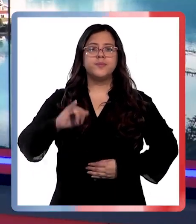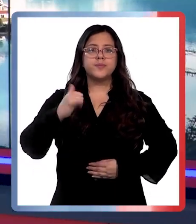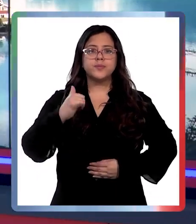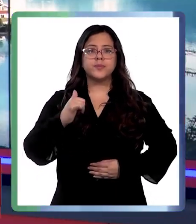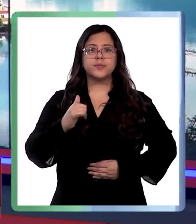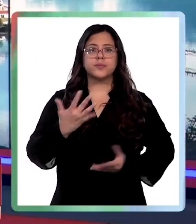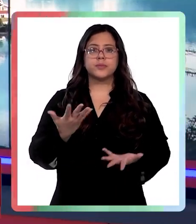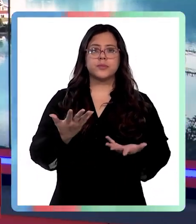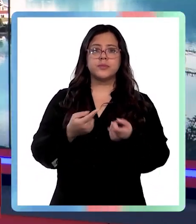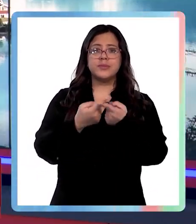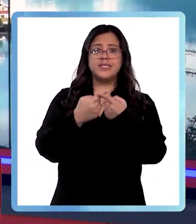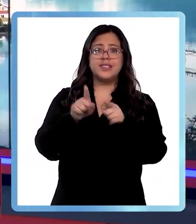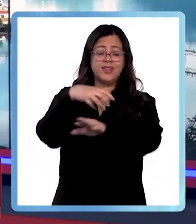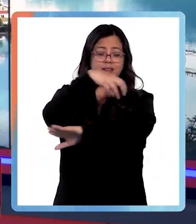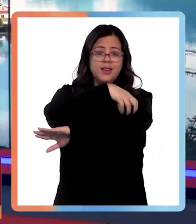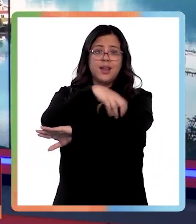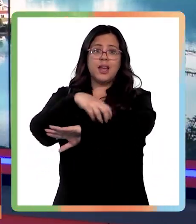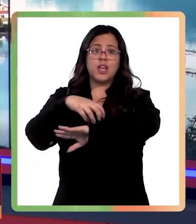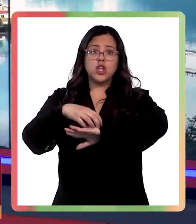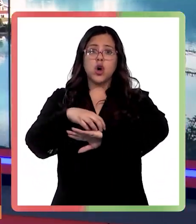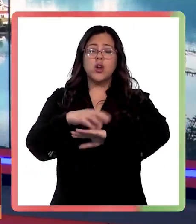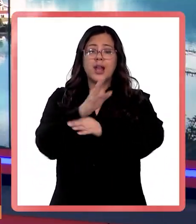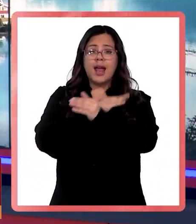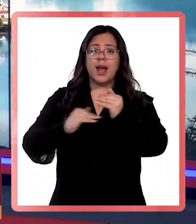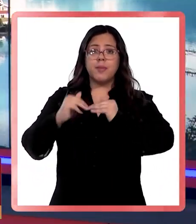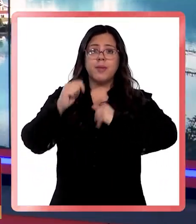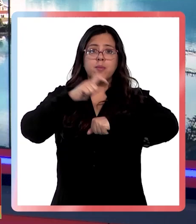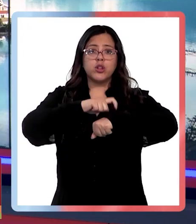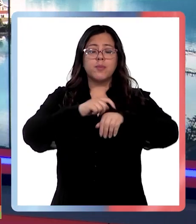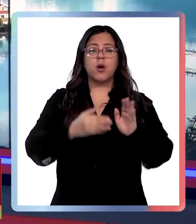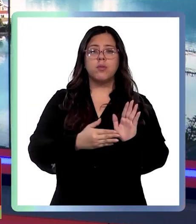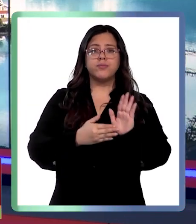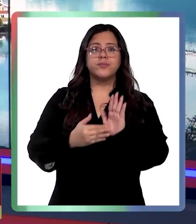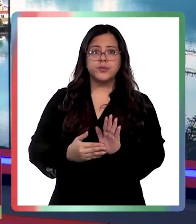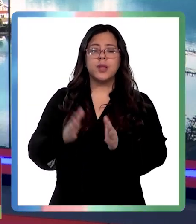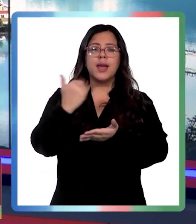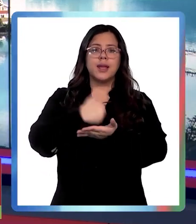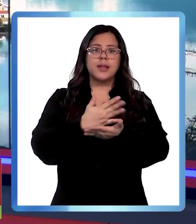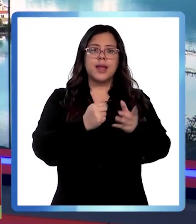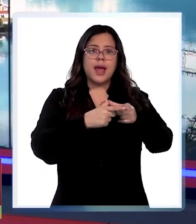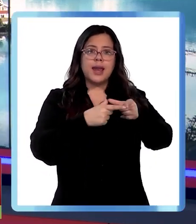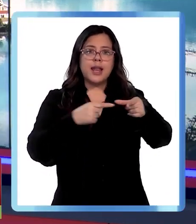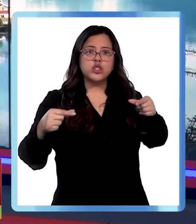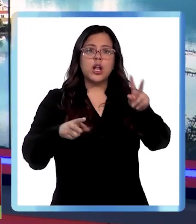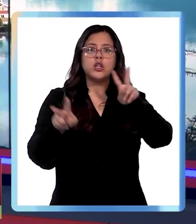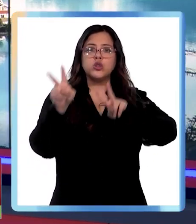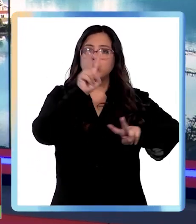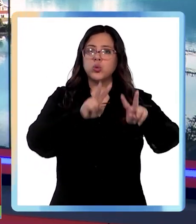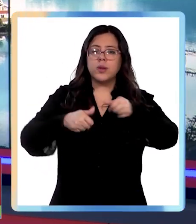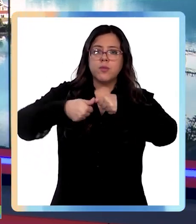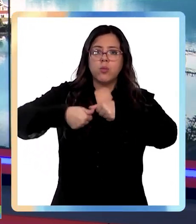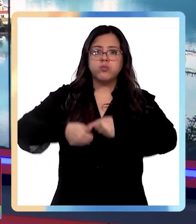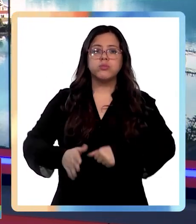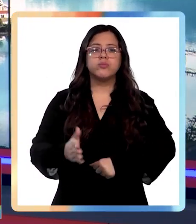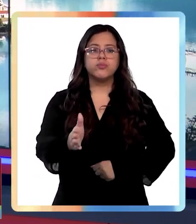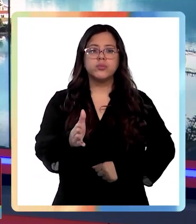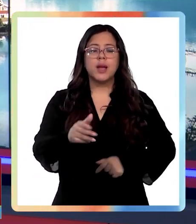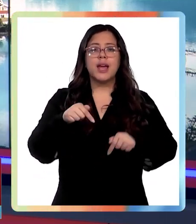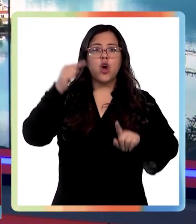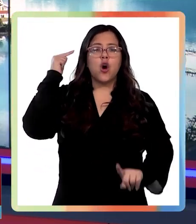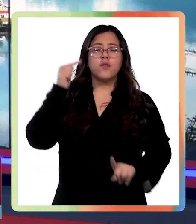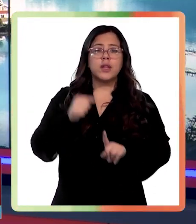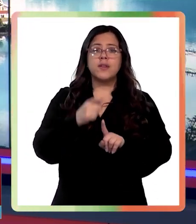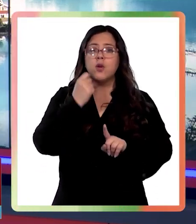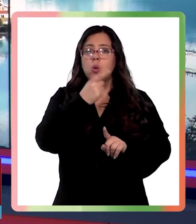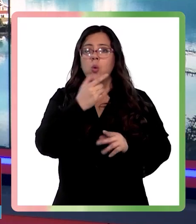Este jueves, en distintos puntos del país, se realizó de manera simultánea la presentación de la Estrategia Nacional del Turismo Sostenible, esto